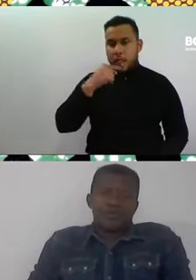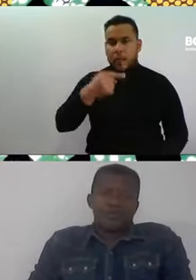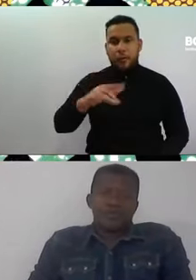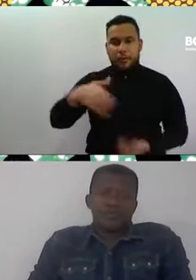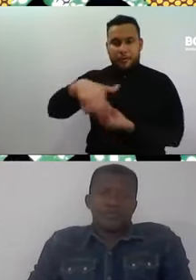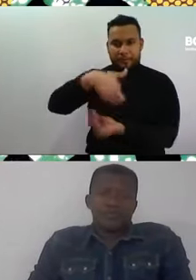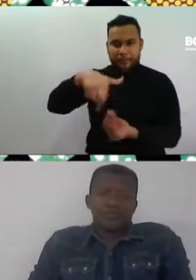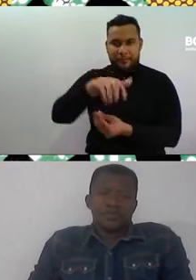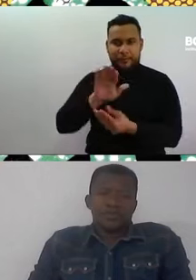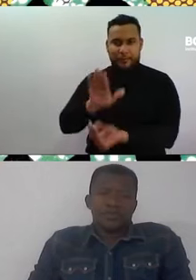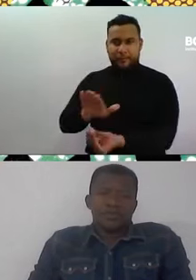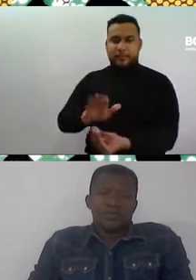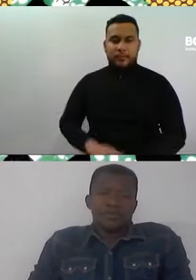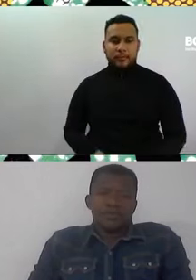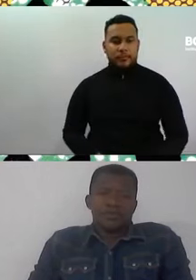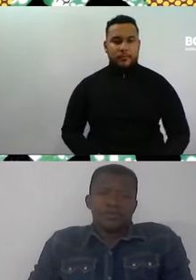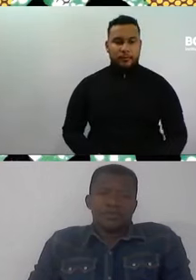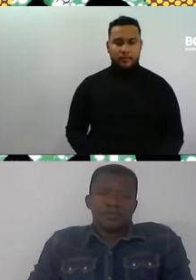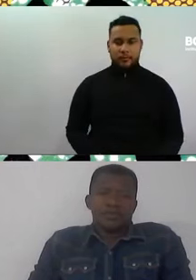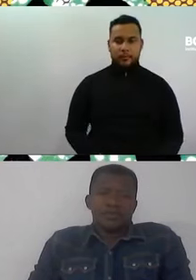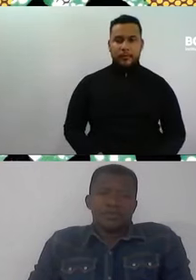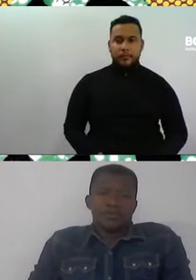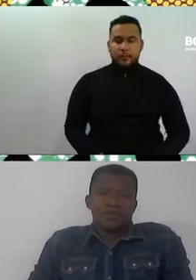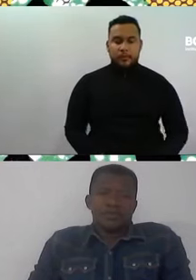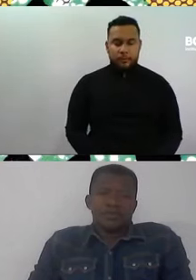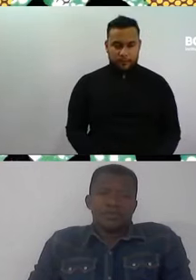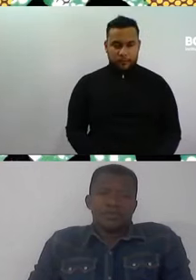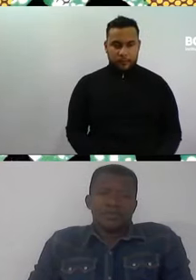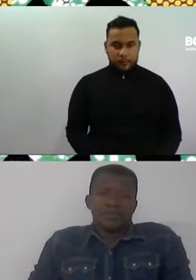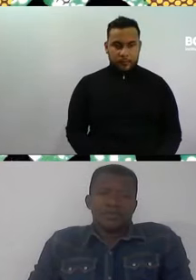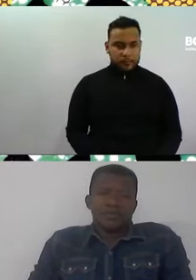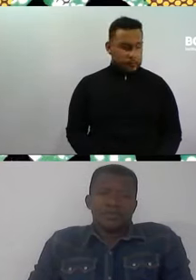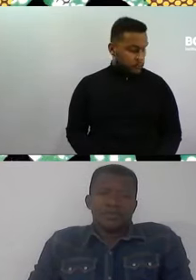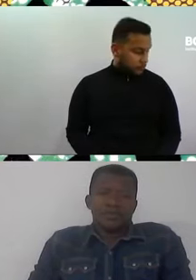Muri, sangarriá, ricuchá.